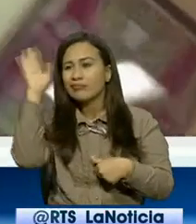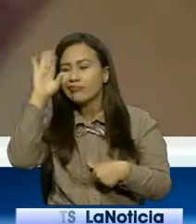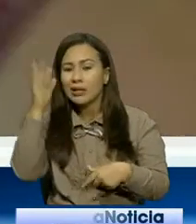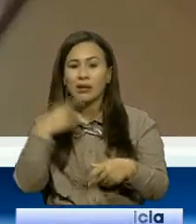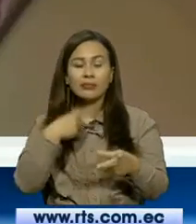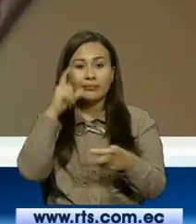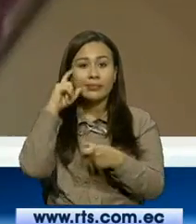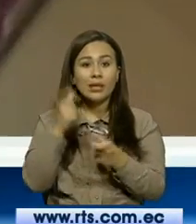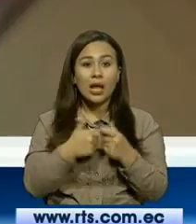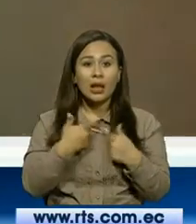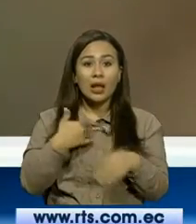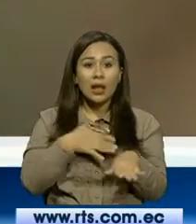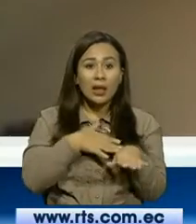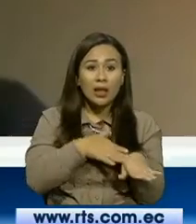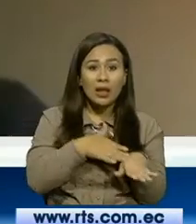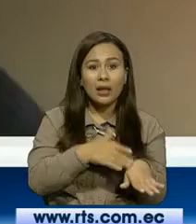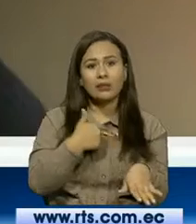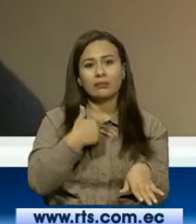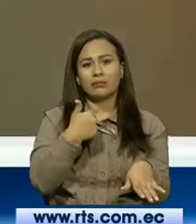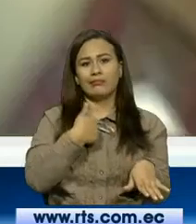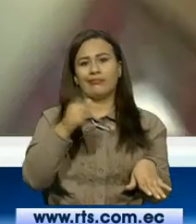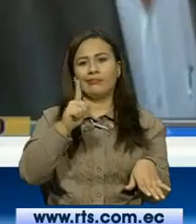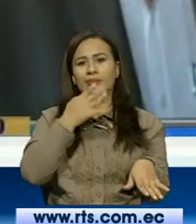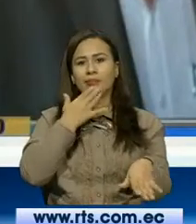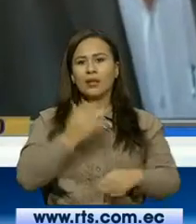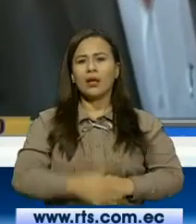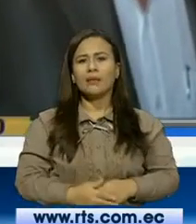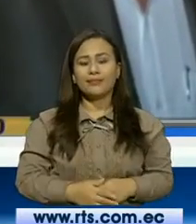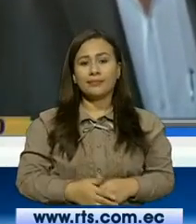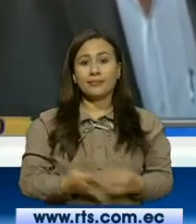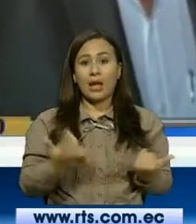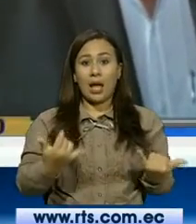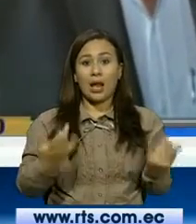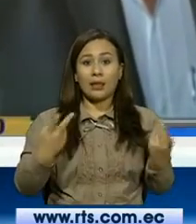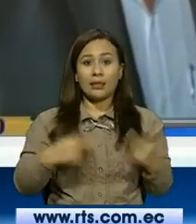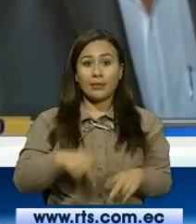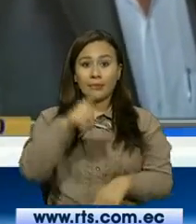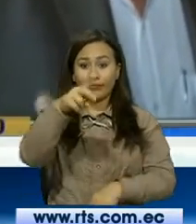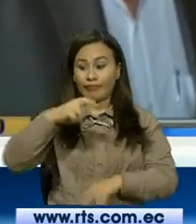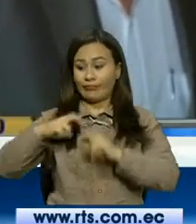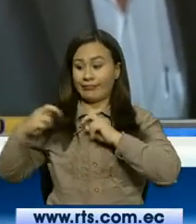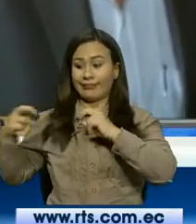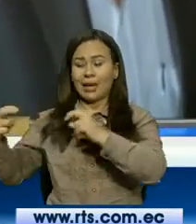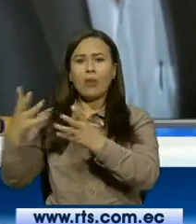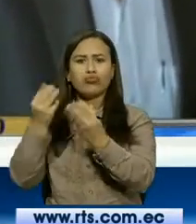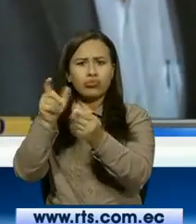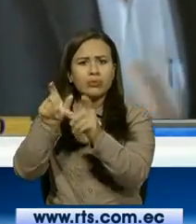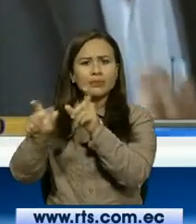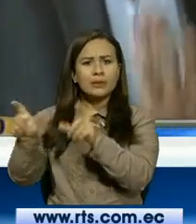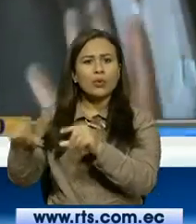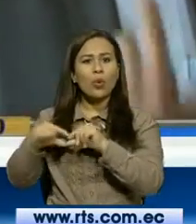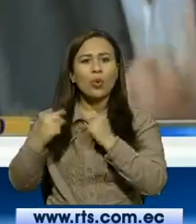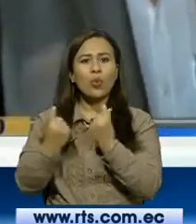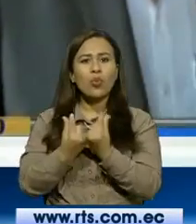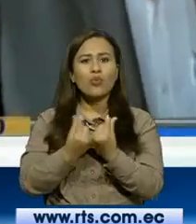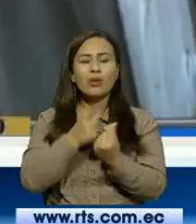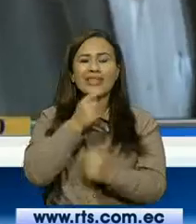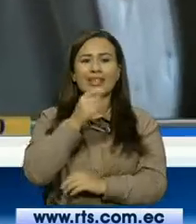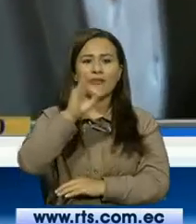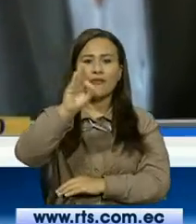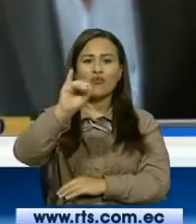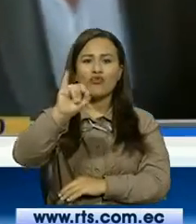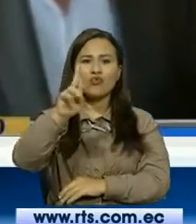Te vas a sacarte la fiscalía. Por su parte, el Congreso, constituido mayoritariamente por el fujimorismo,